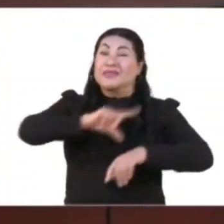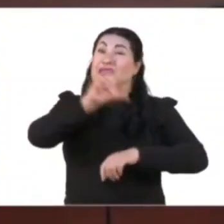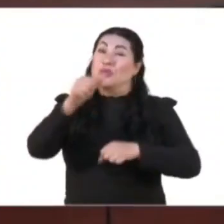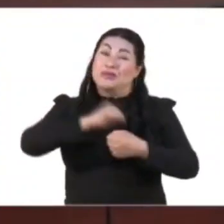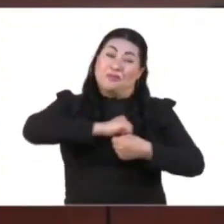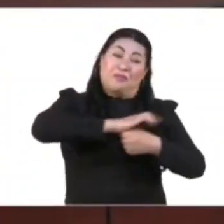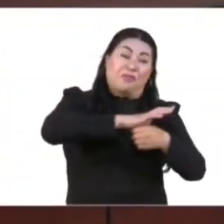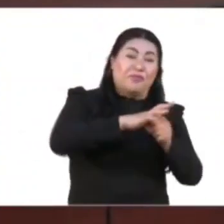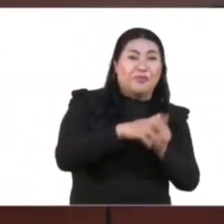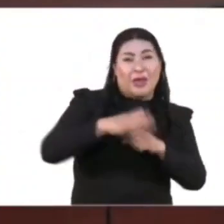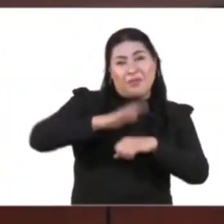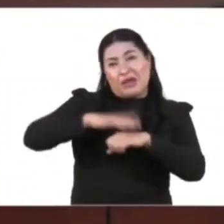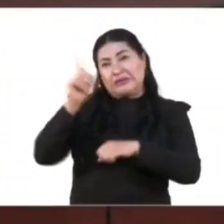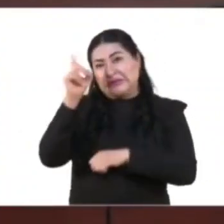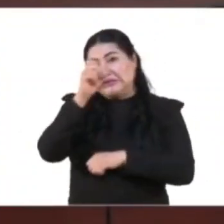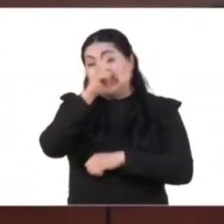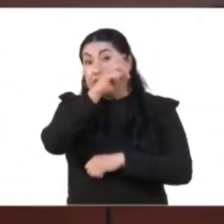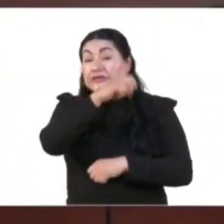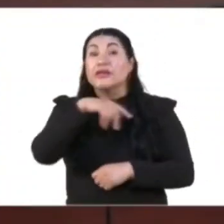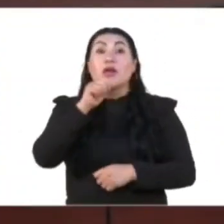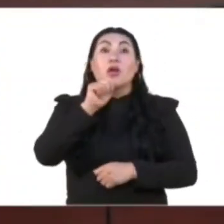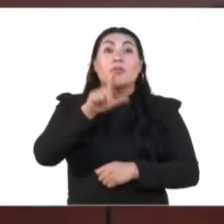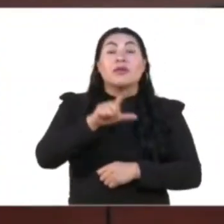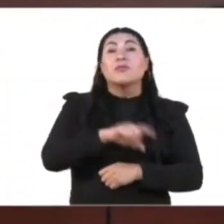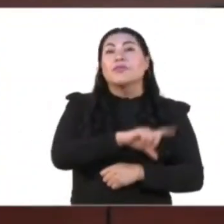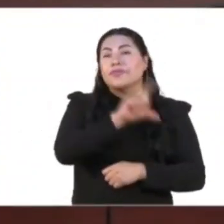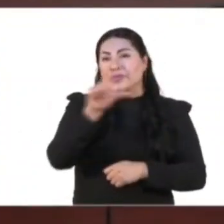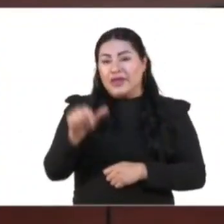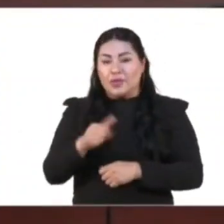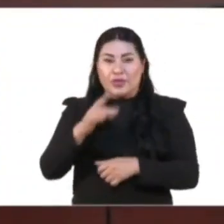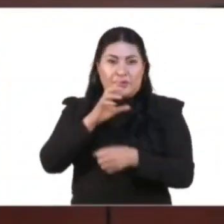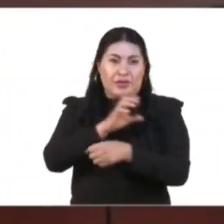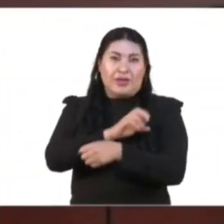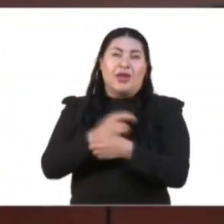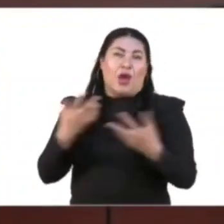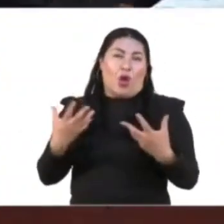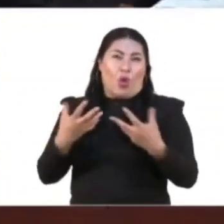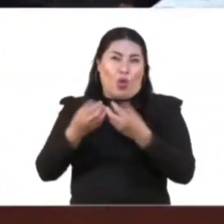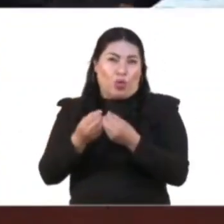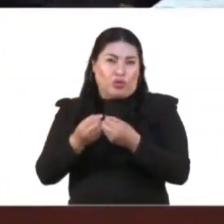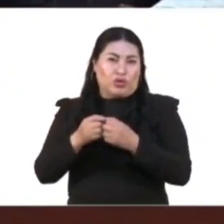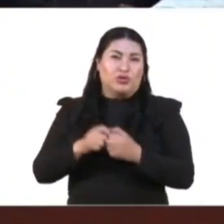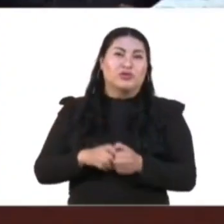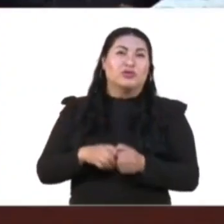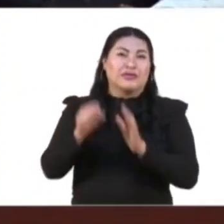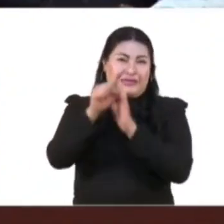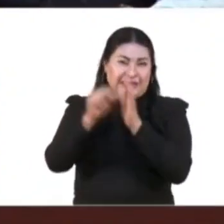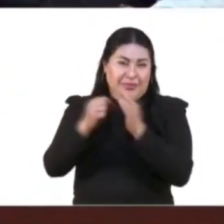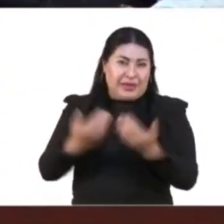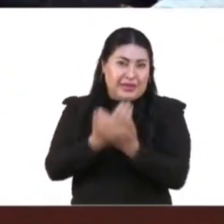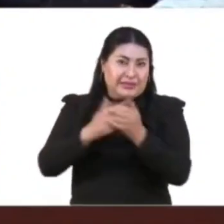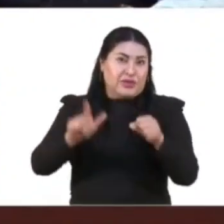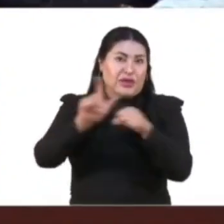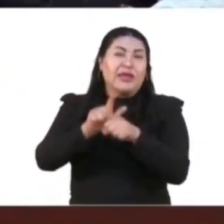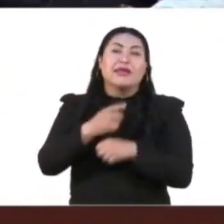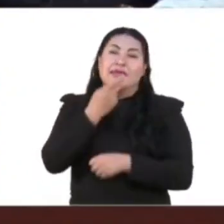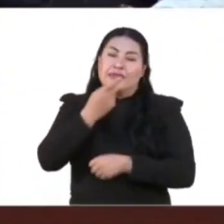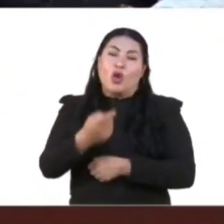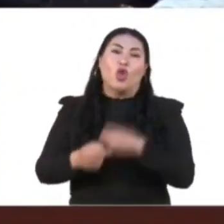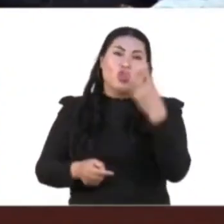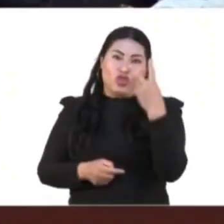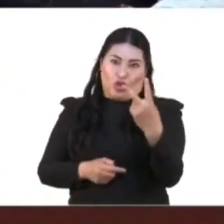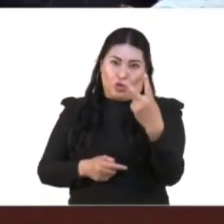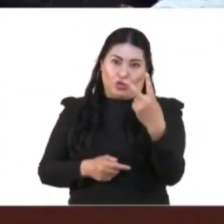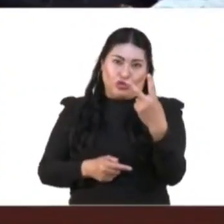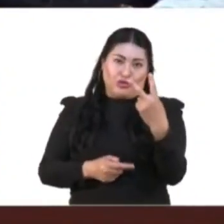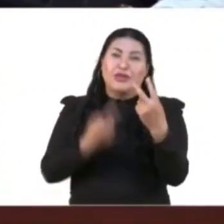se dificultó mucho, y después en coordinación con el Sistema Nacional se decidió que solamente fueran 2 simulacros al año.